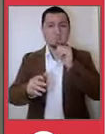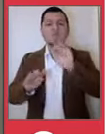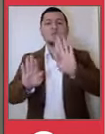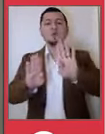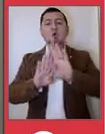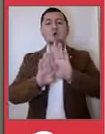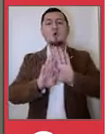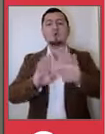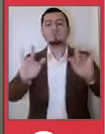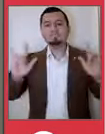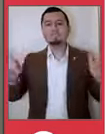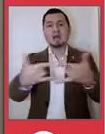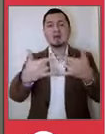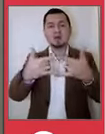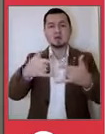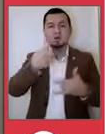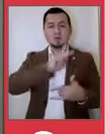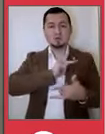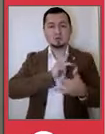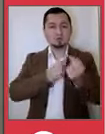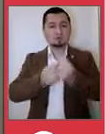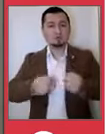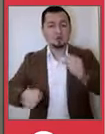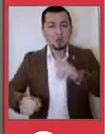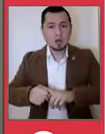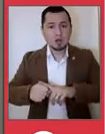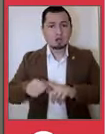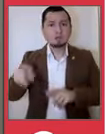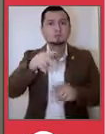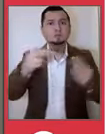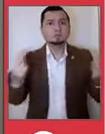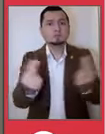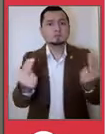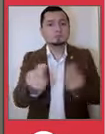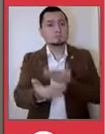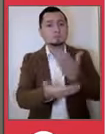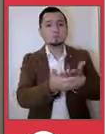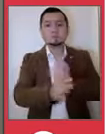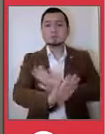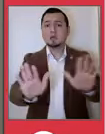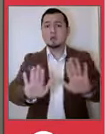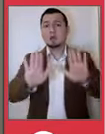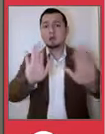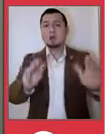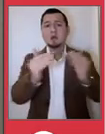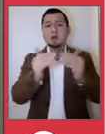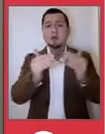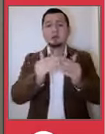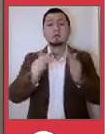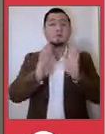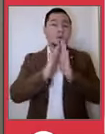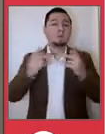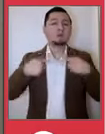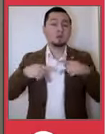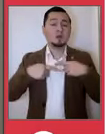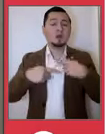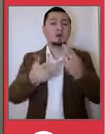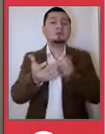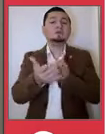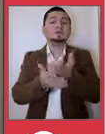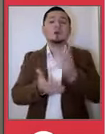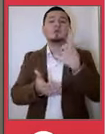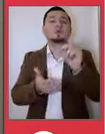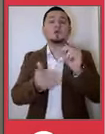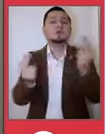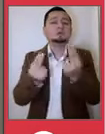generar un problema social al pedirle a la gente que deje de trabajar le pedimos a la gente que deje de salir para lo que no